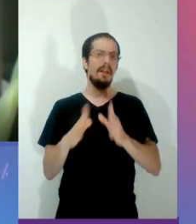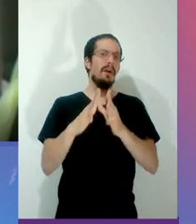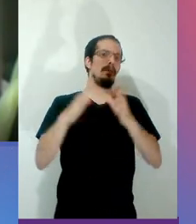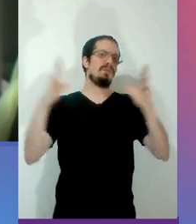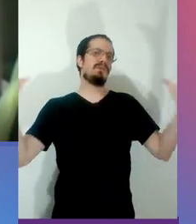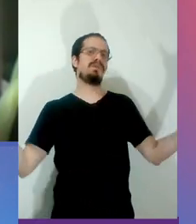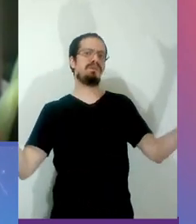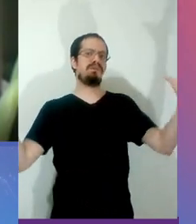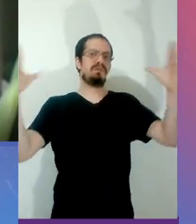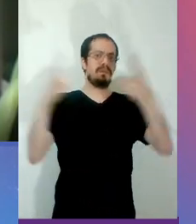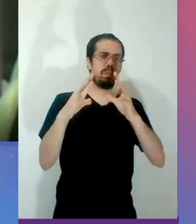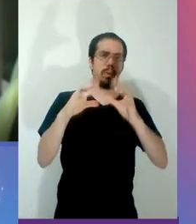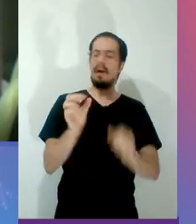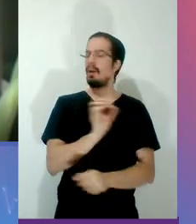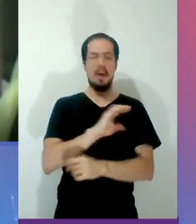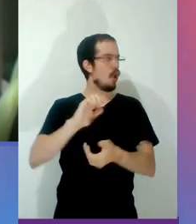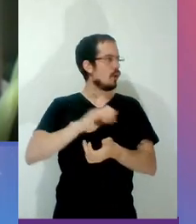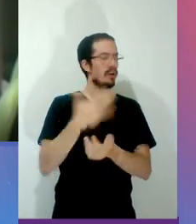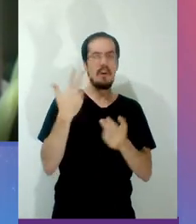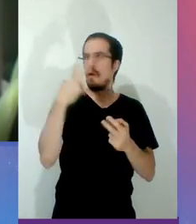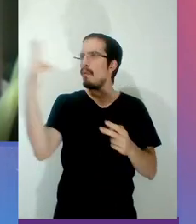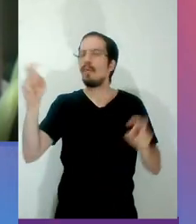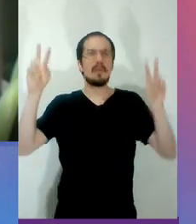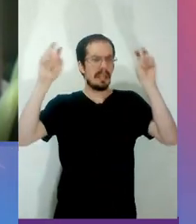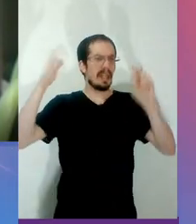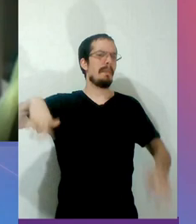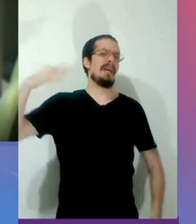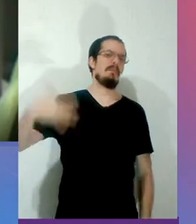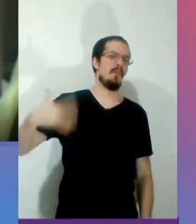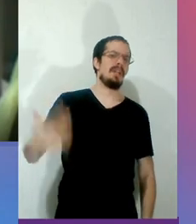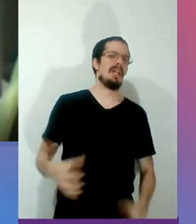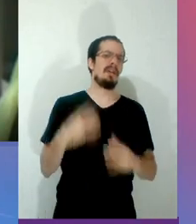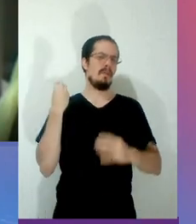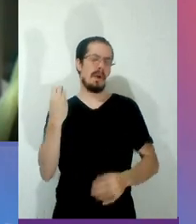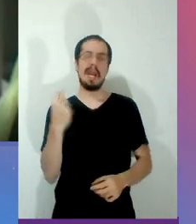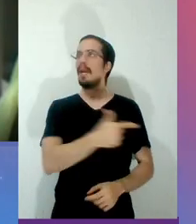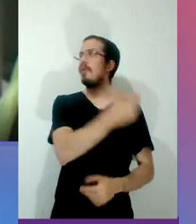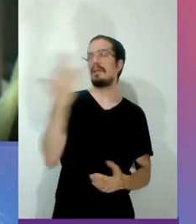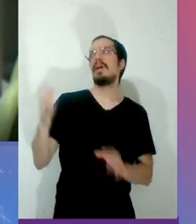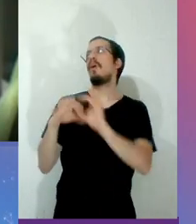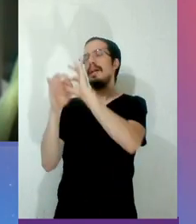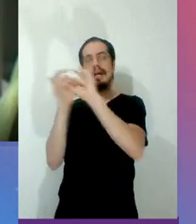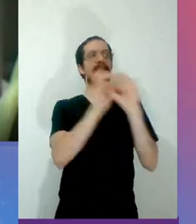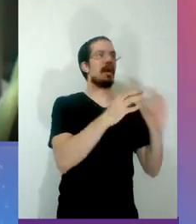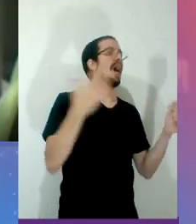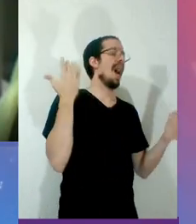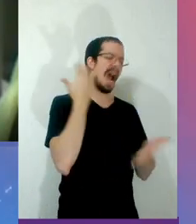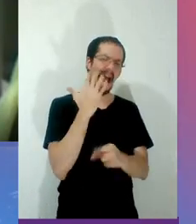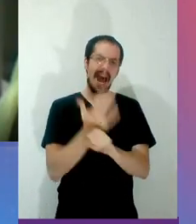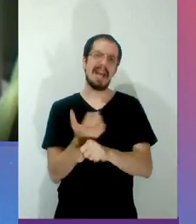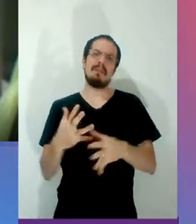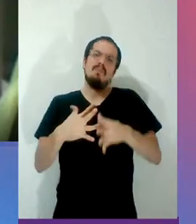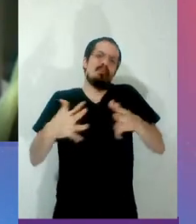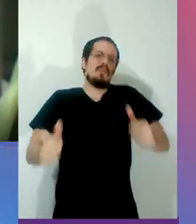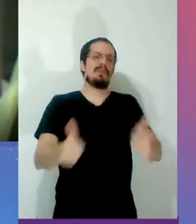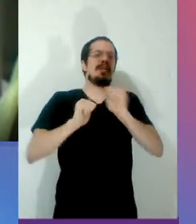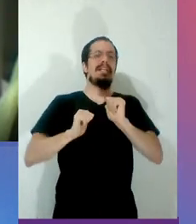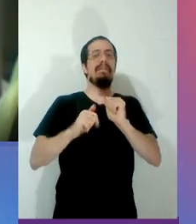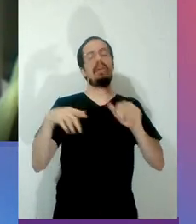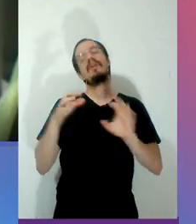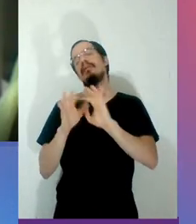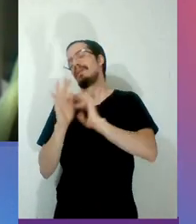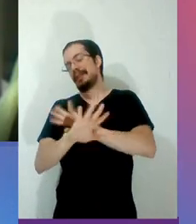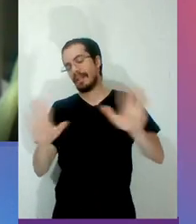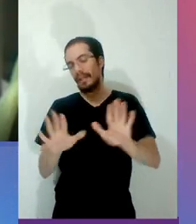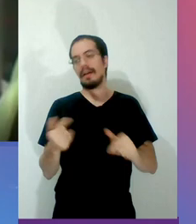lo más local acá que tenemos en Recoleta. Tenemos muchos desafíos y nada, yo creo que promover primero